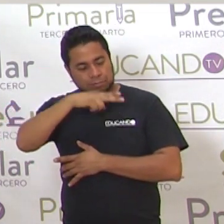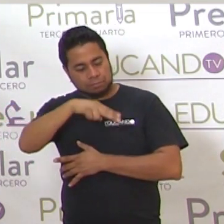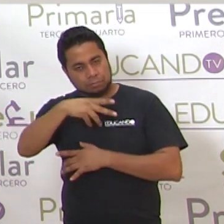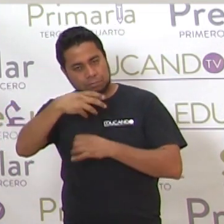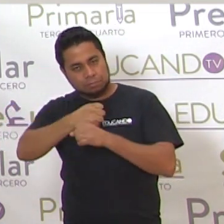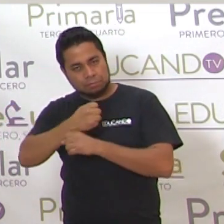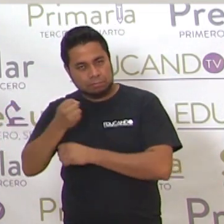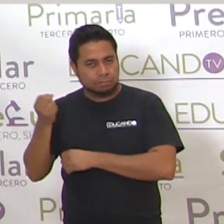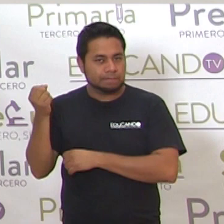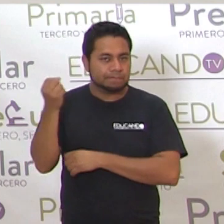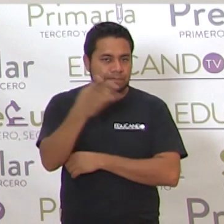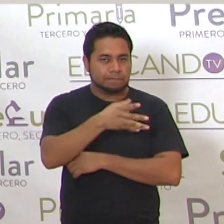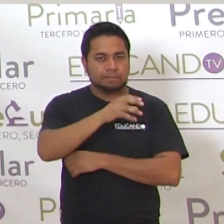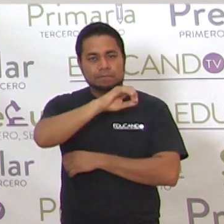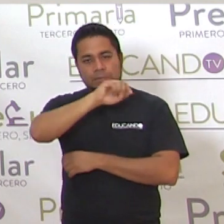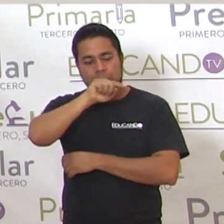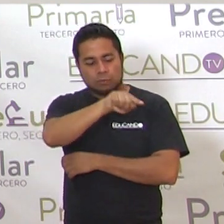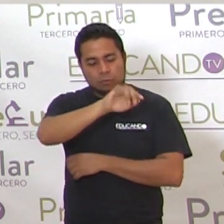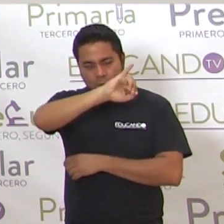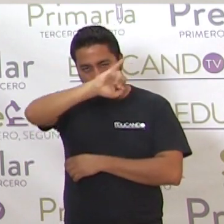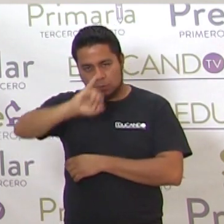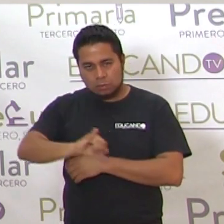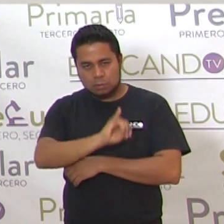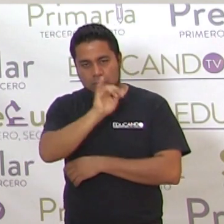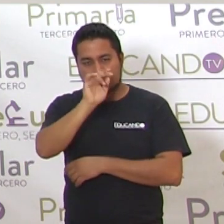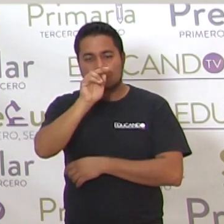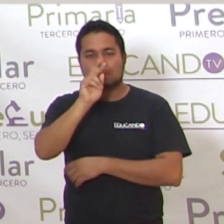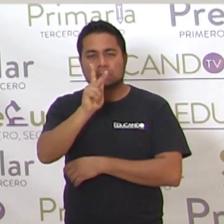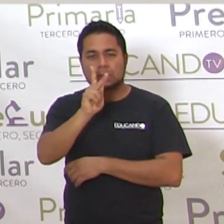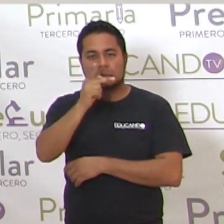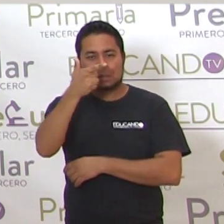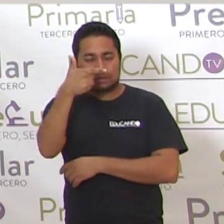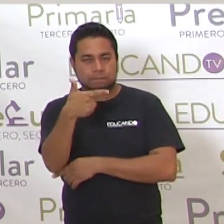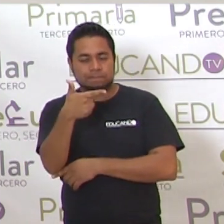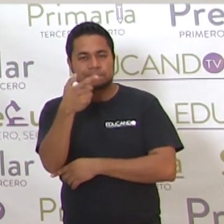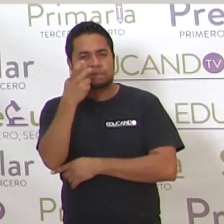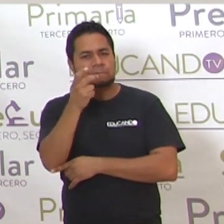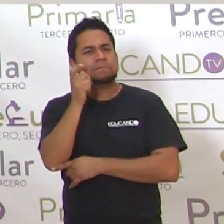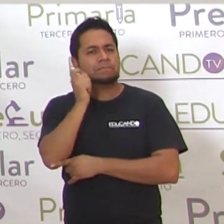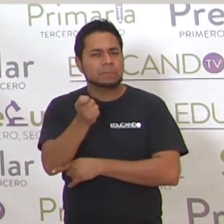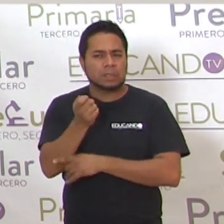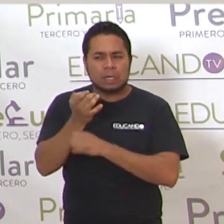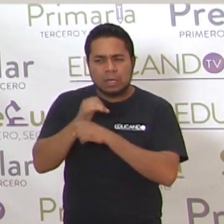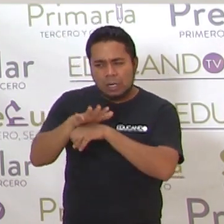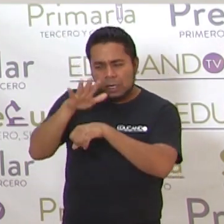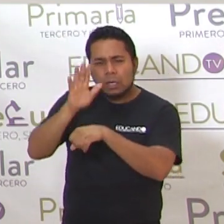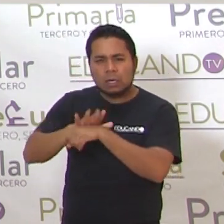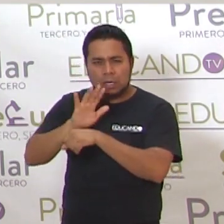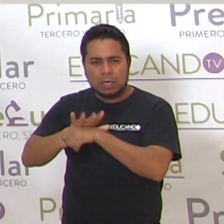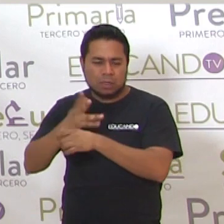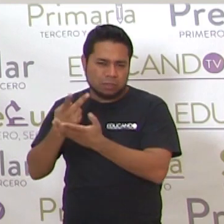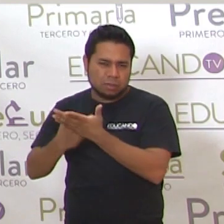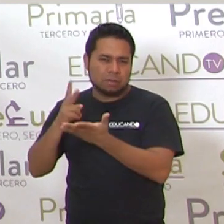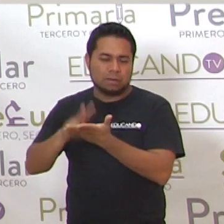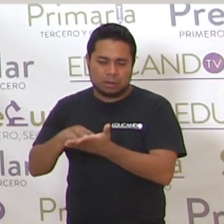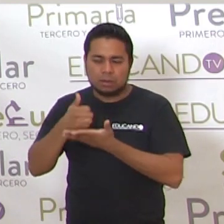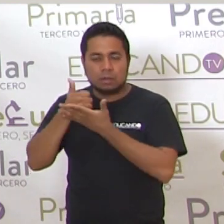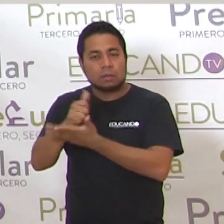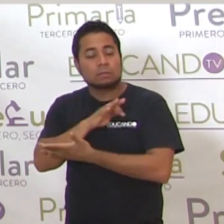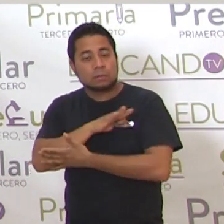j p&g es una información extra que te va a servir porque